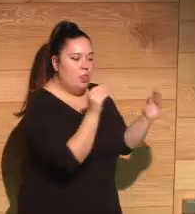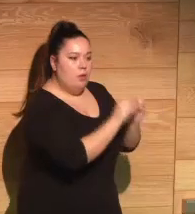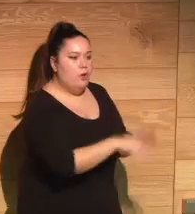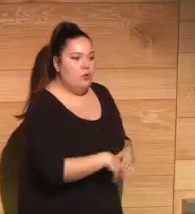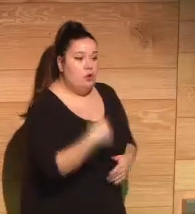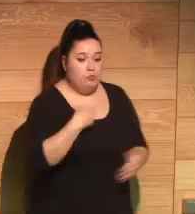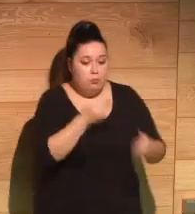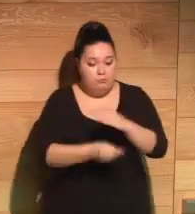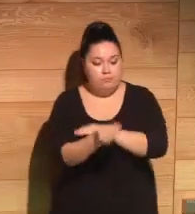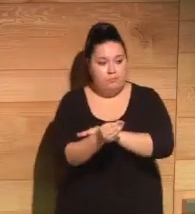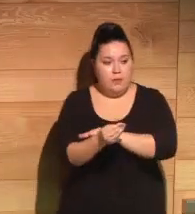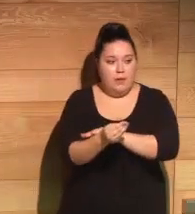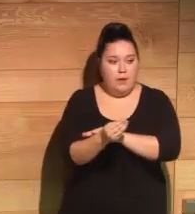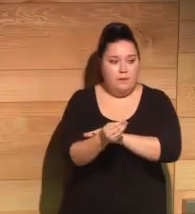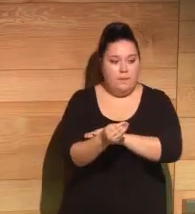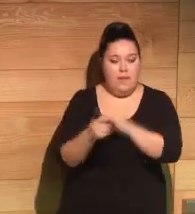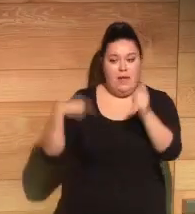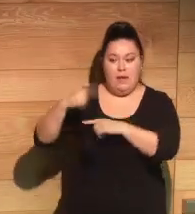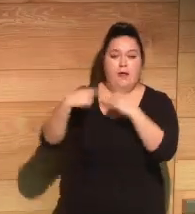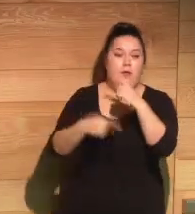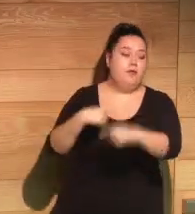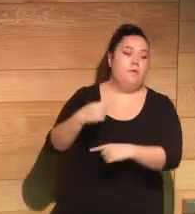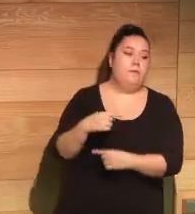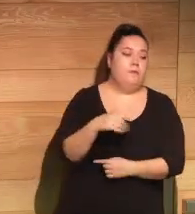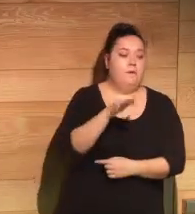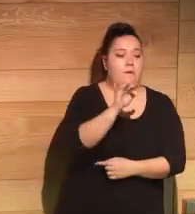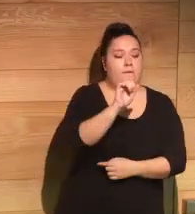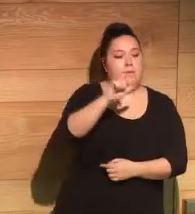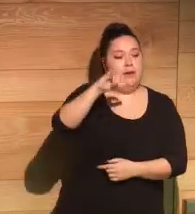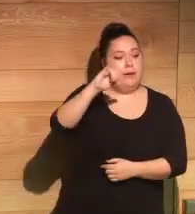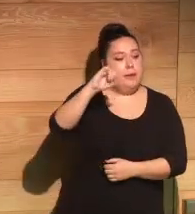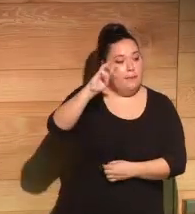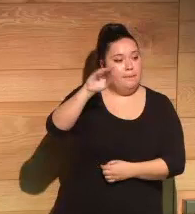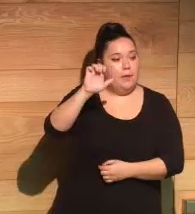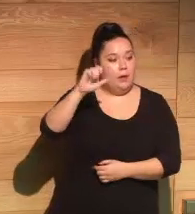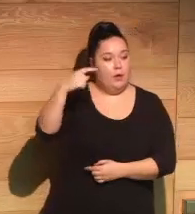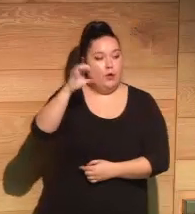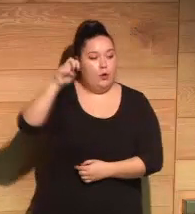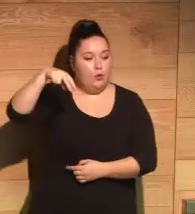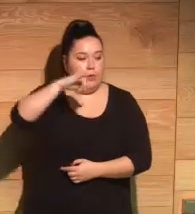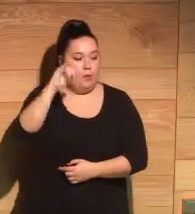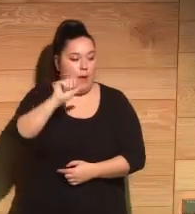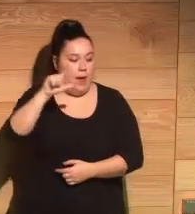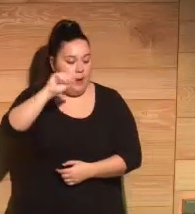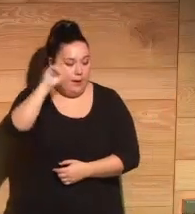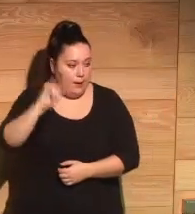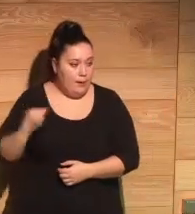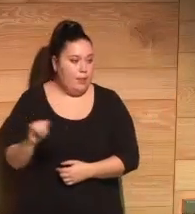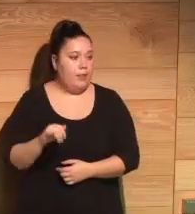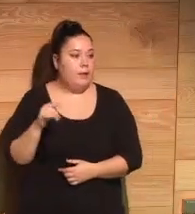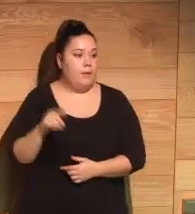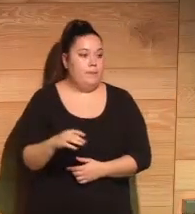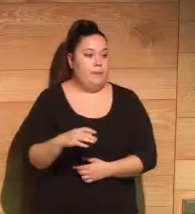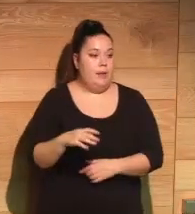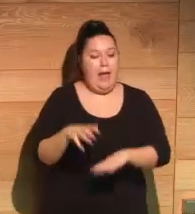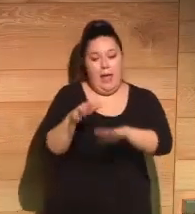con todo lo que representa la generación de Felipe González, el pelotazo, el Enrique Ceos, el de entrada no, el